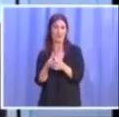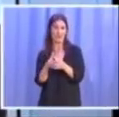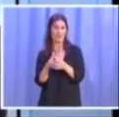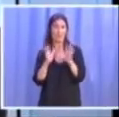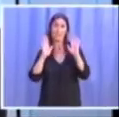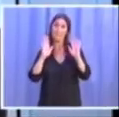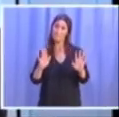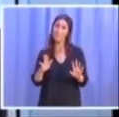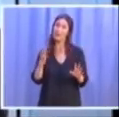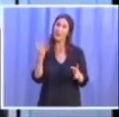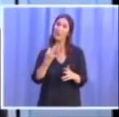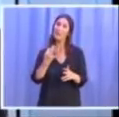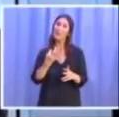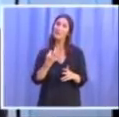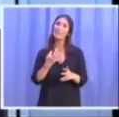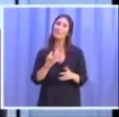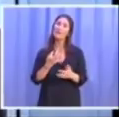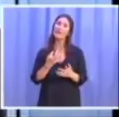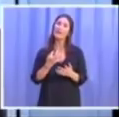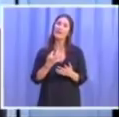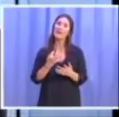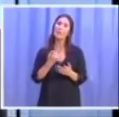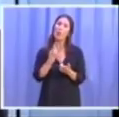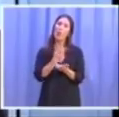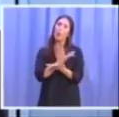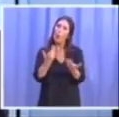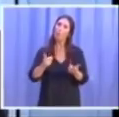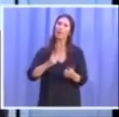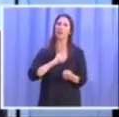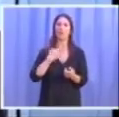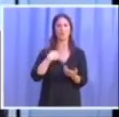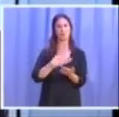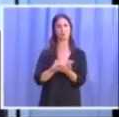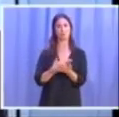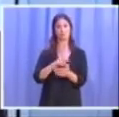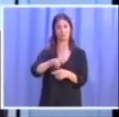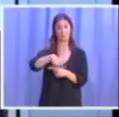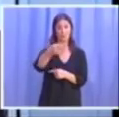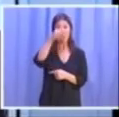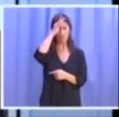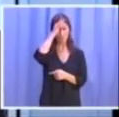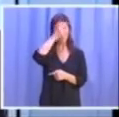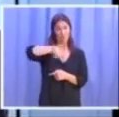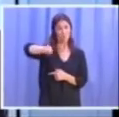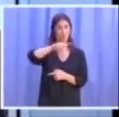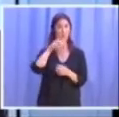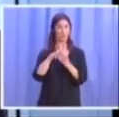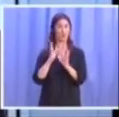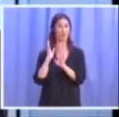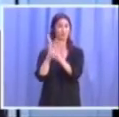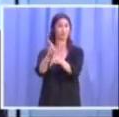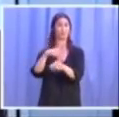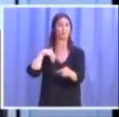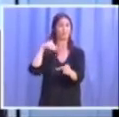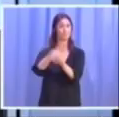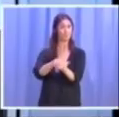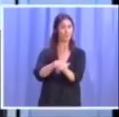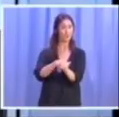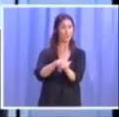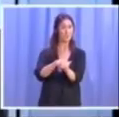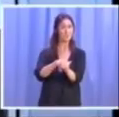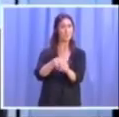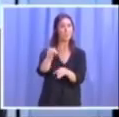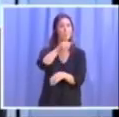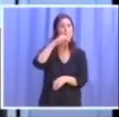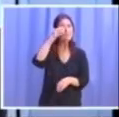hay que confiar en los que demostramos. Yo creo que cuando el domingo que viene los granadinos, cuando vayamos a votar, vamos a pensar